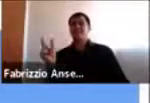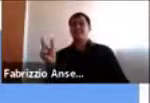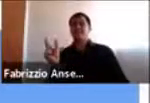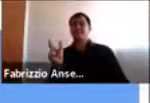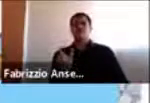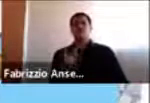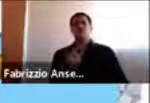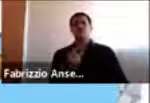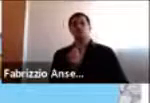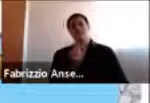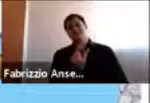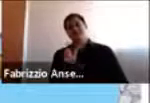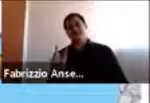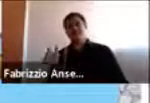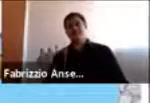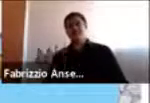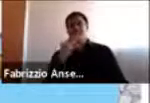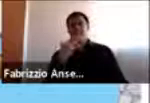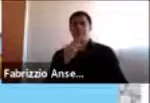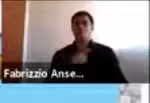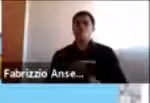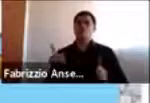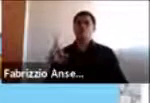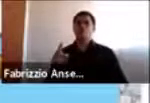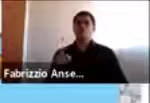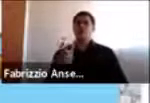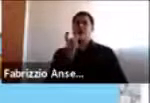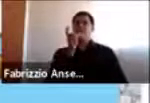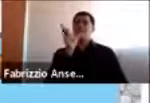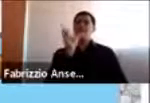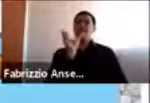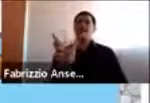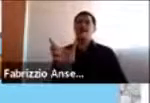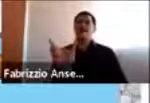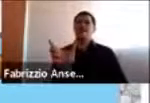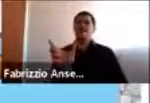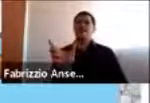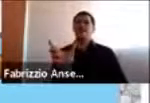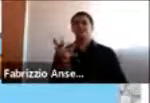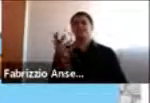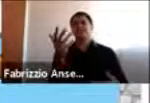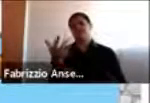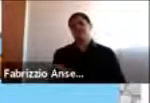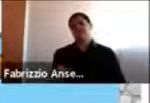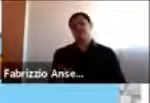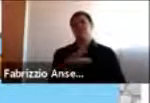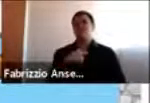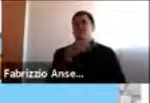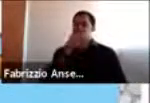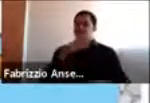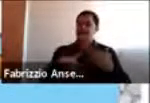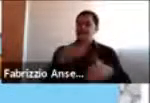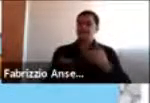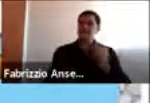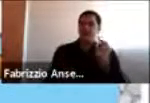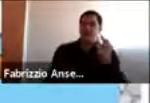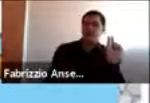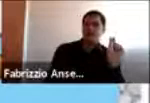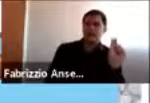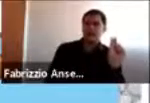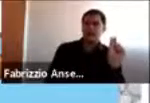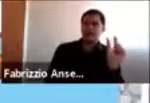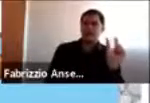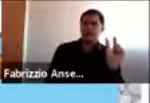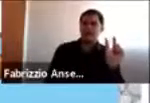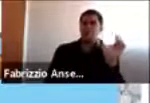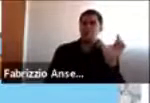otras sílabas y tenemos palabras como ya les había comentado entonces esto avanza progresivamente por la dificultad a menos de